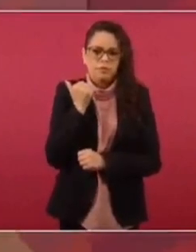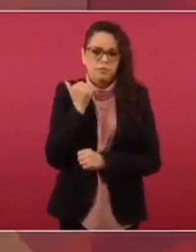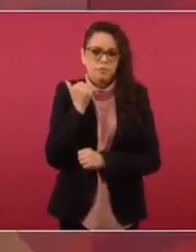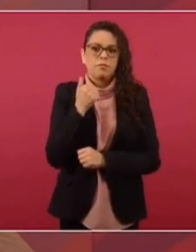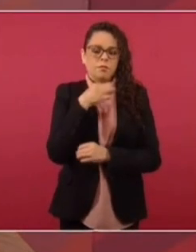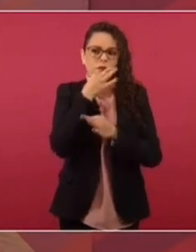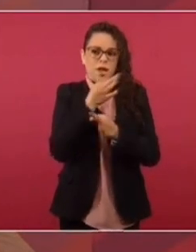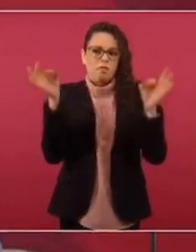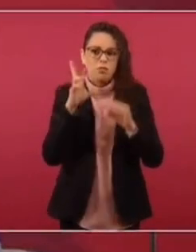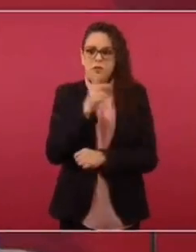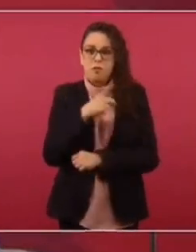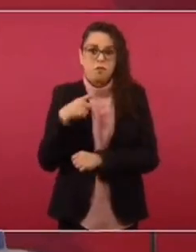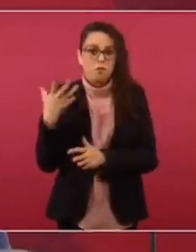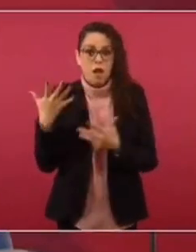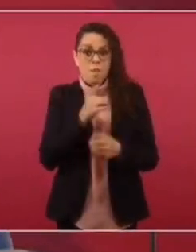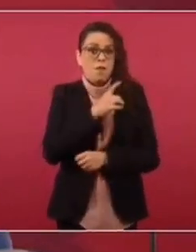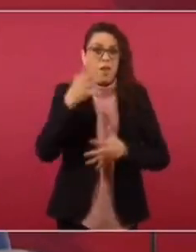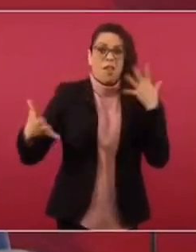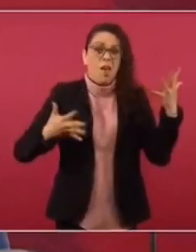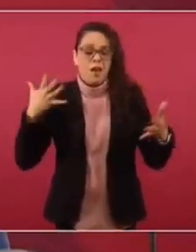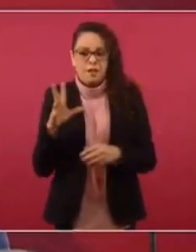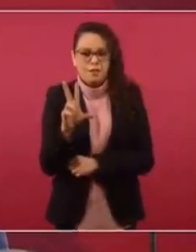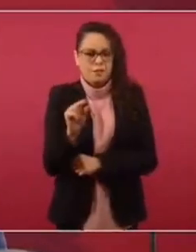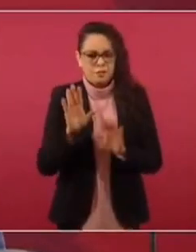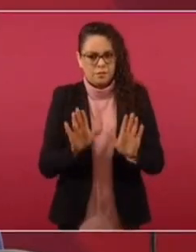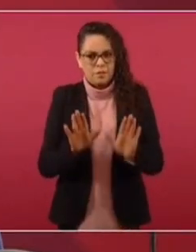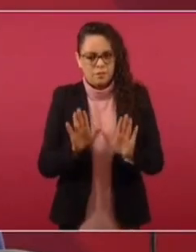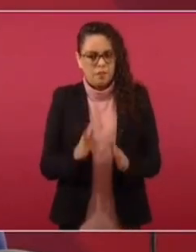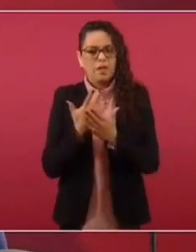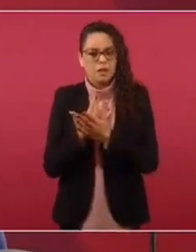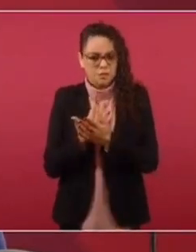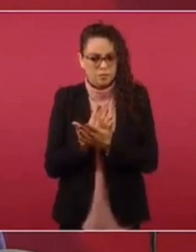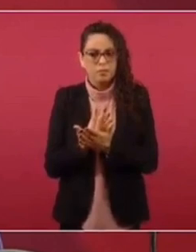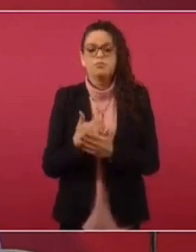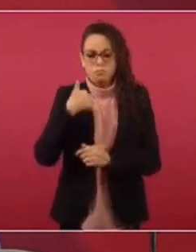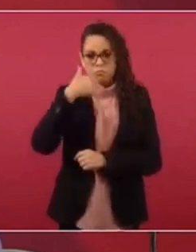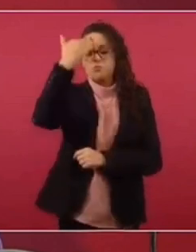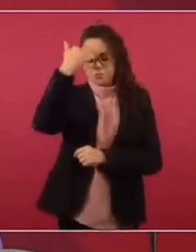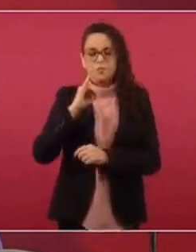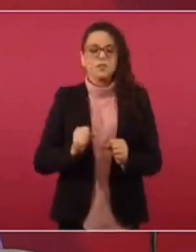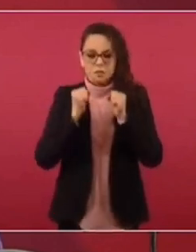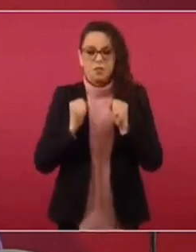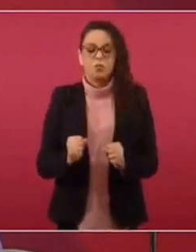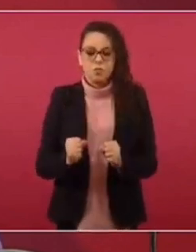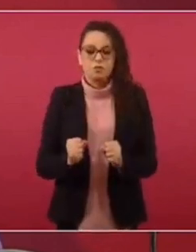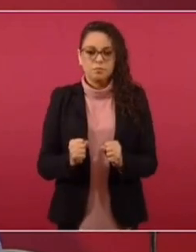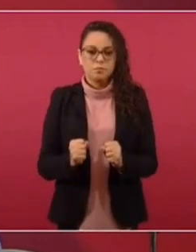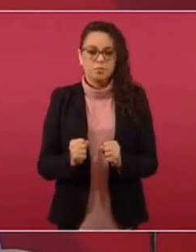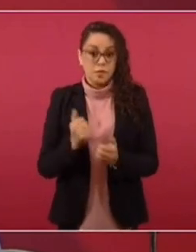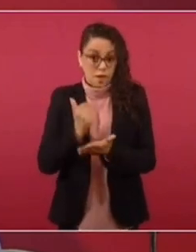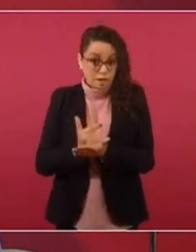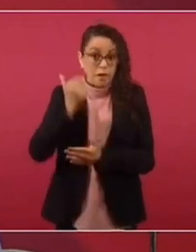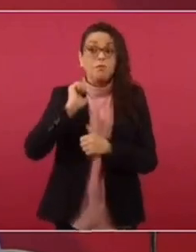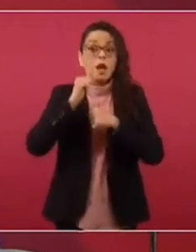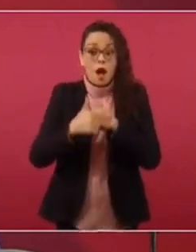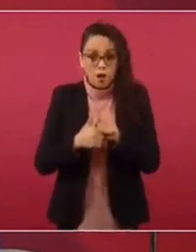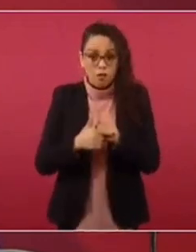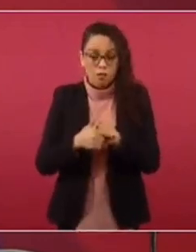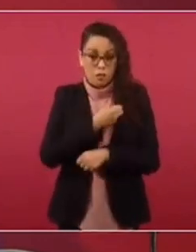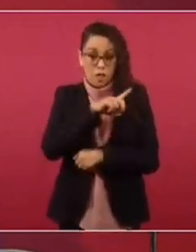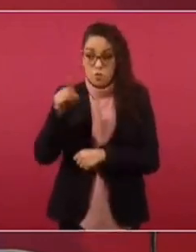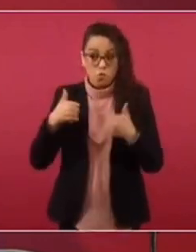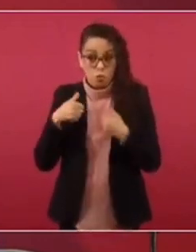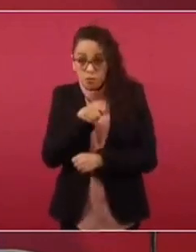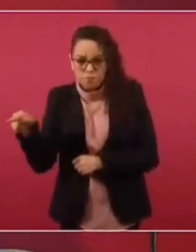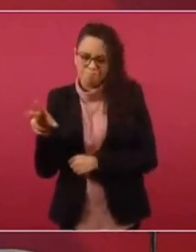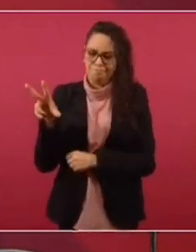haya psicosis, porque estoy seguro de que no va a pasar nada grave a los muchachos, pero